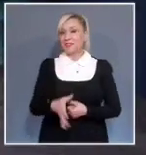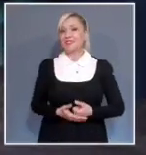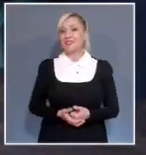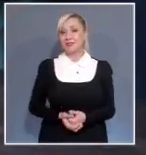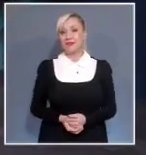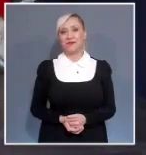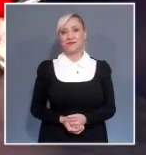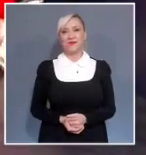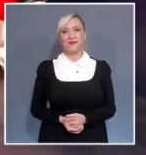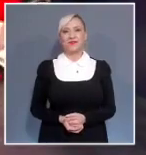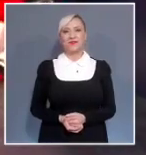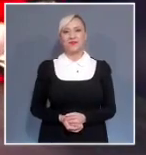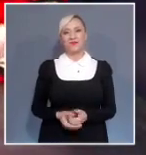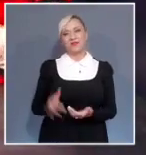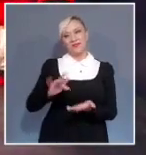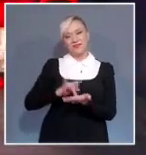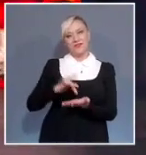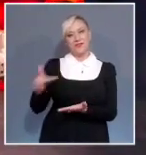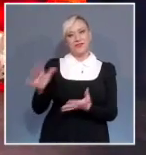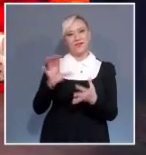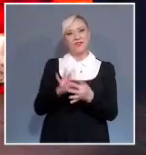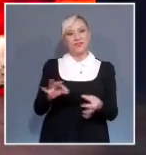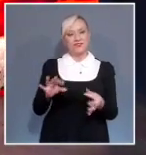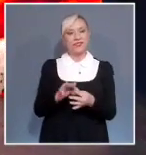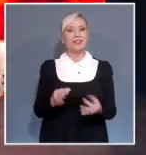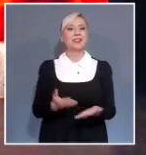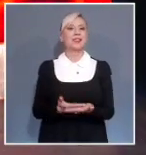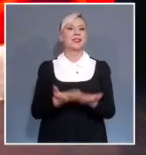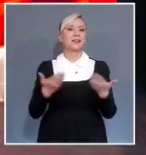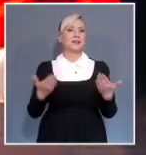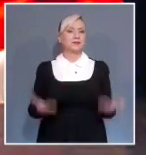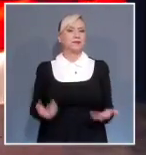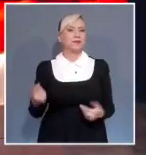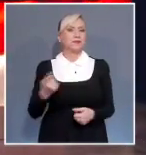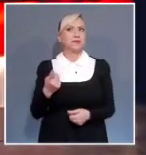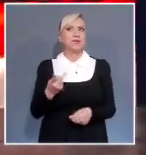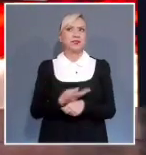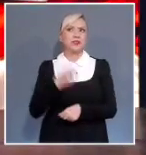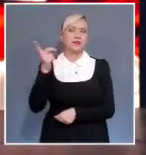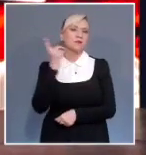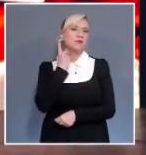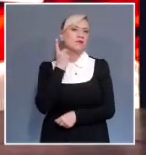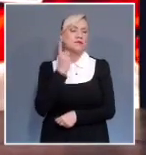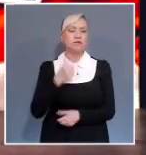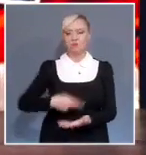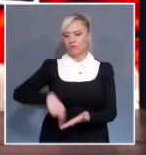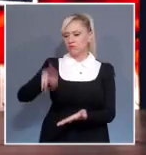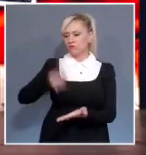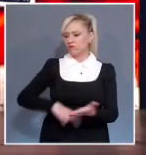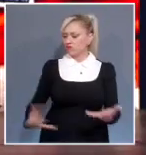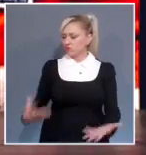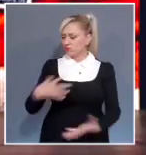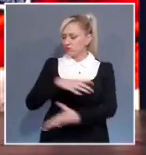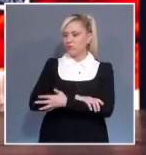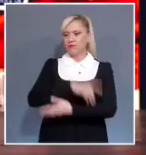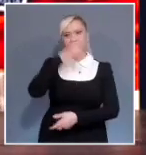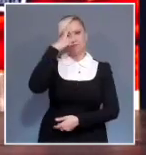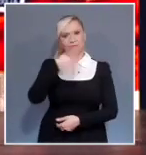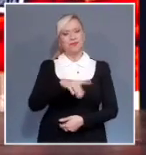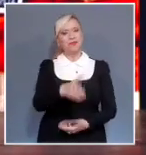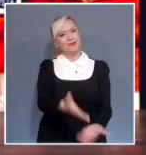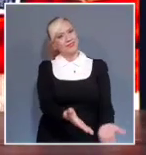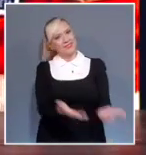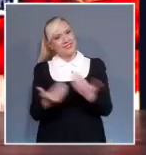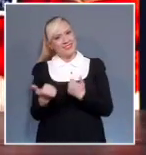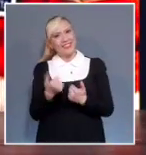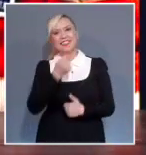Gracias, Lorena. El gobierno federal y el Poder Legislativo firmaron un convenio para fomentar la participación de niñas, niños y jóvenes